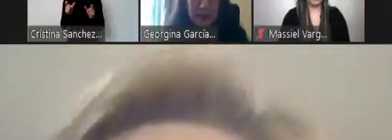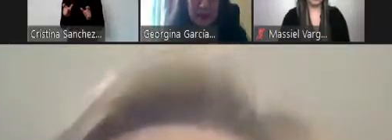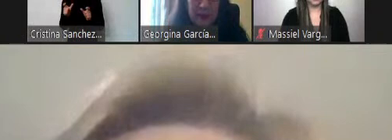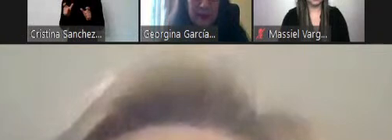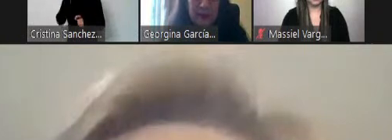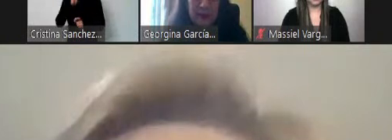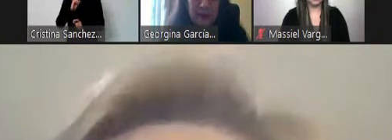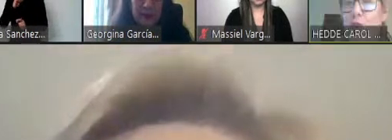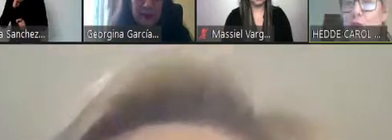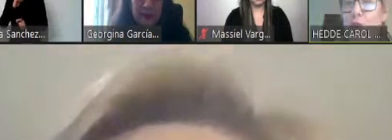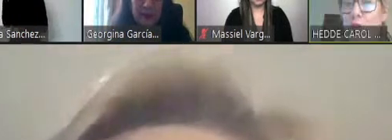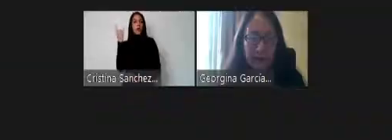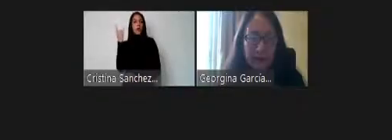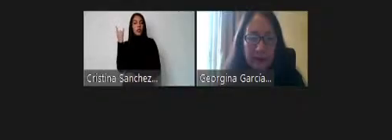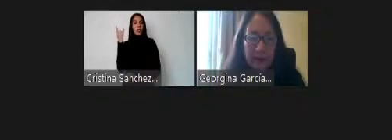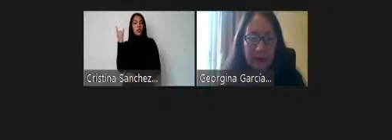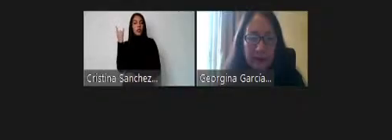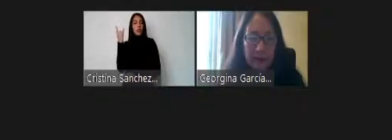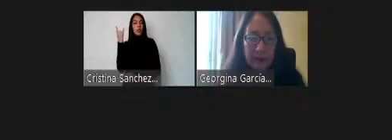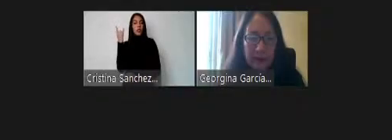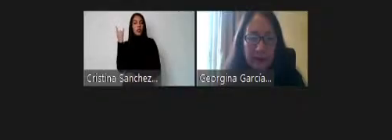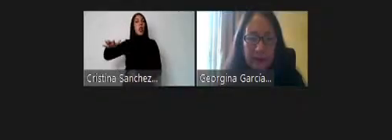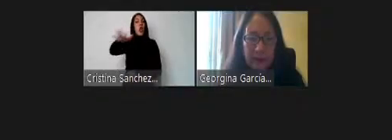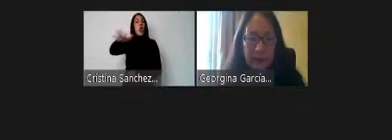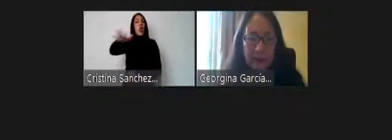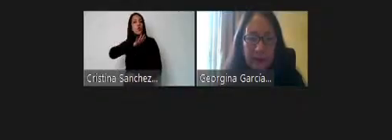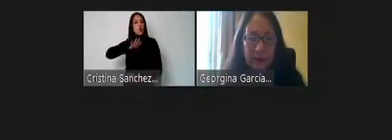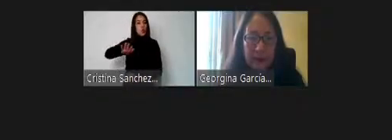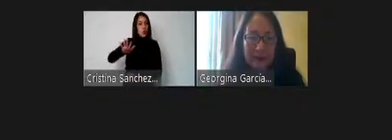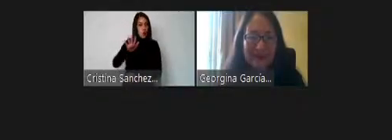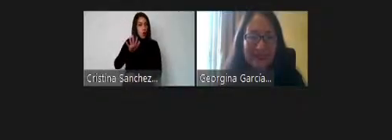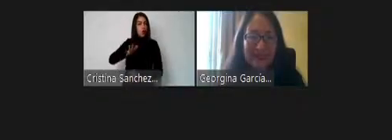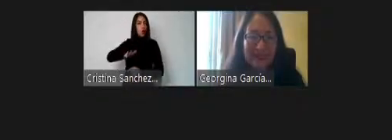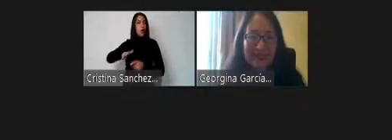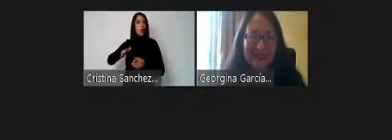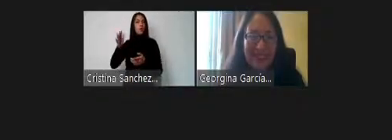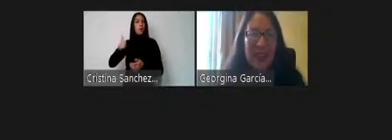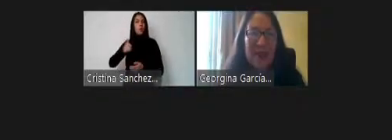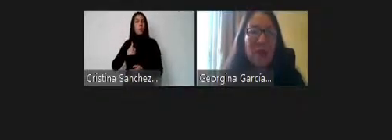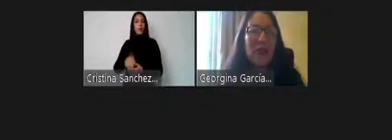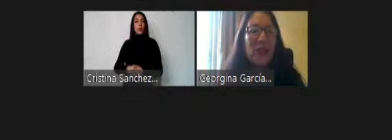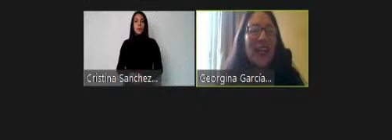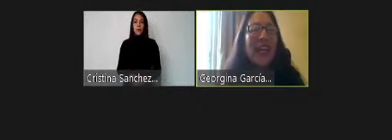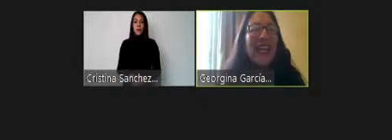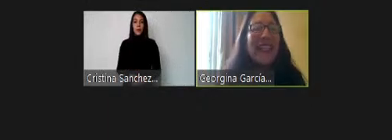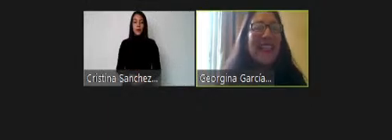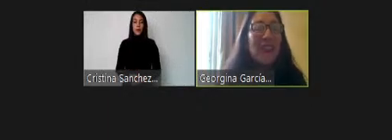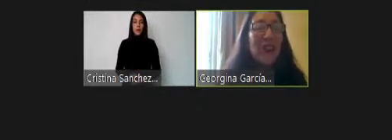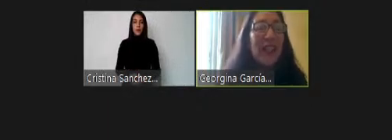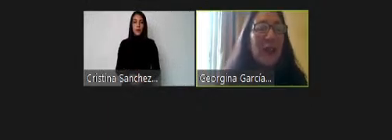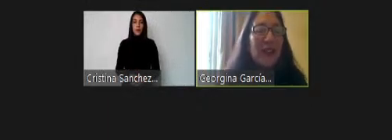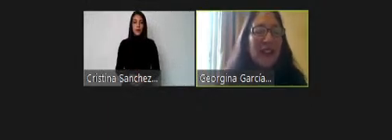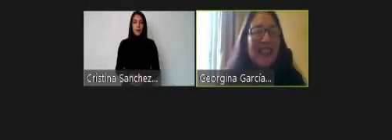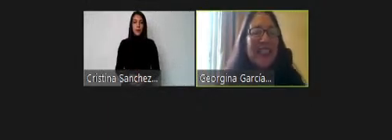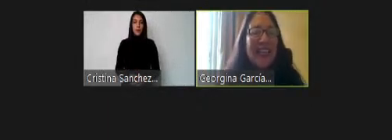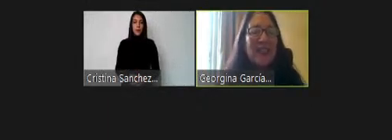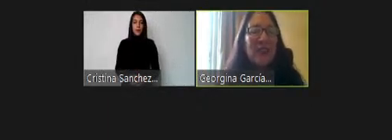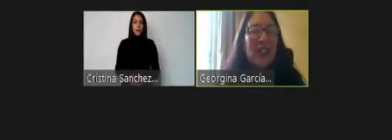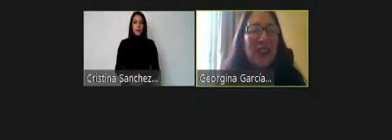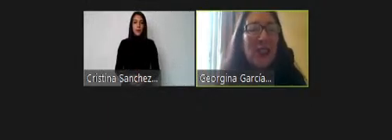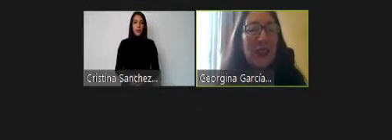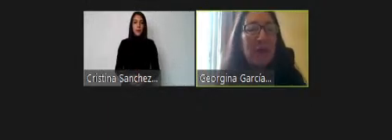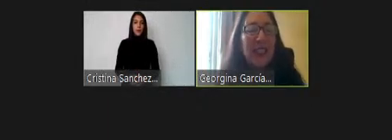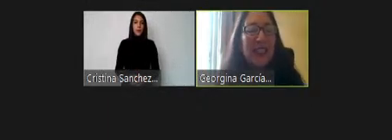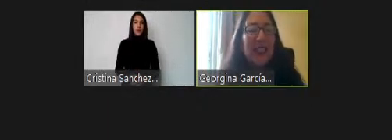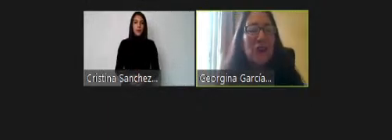universidades para que todo lo nombrado efectivamente se cumpla? bueno dentro de las universidades